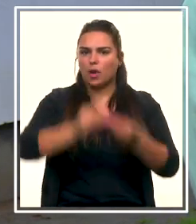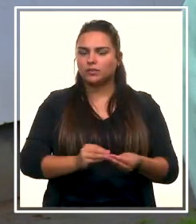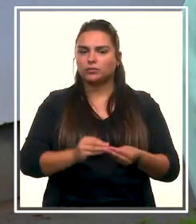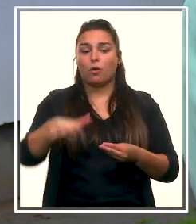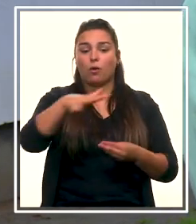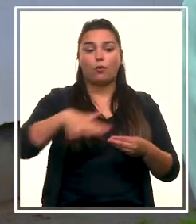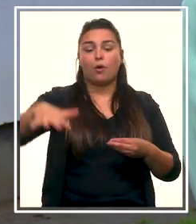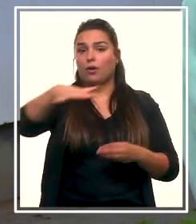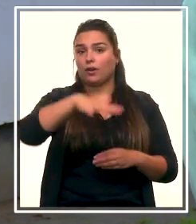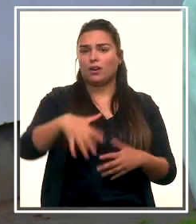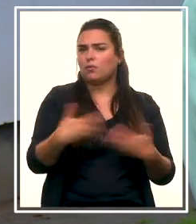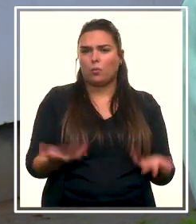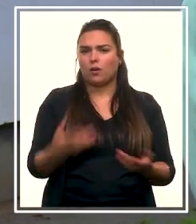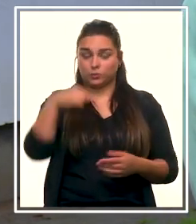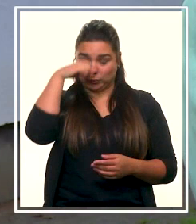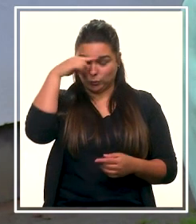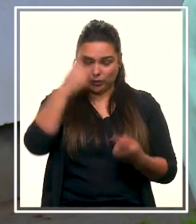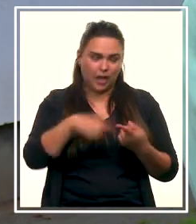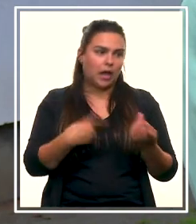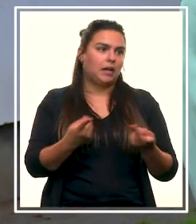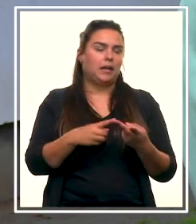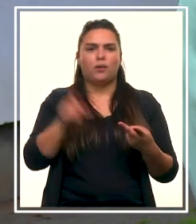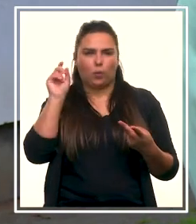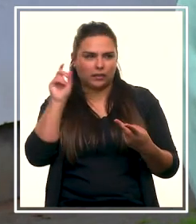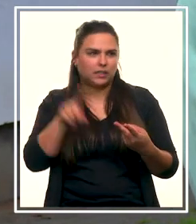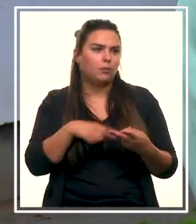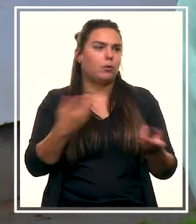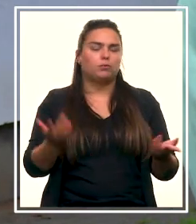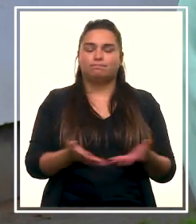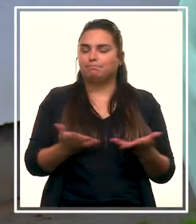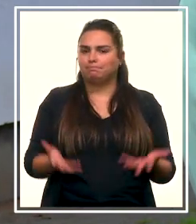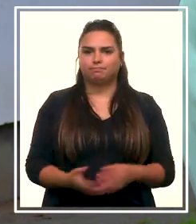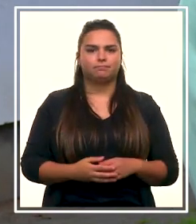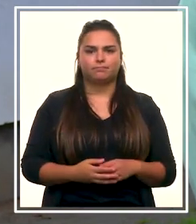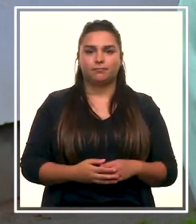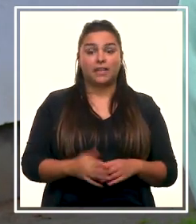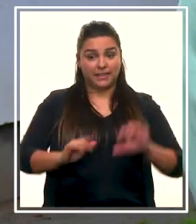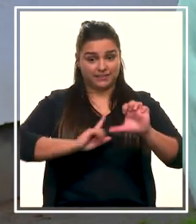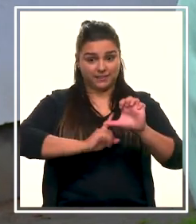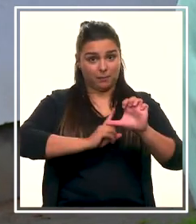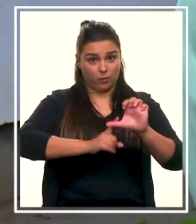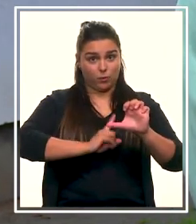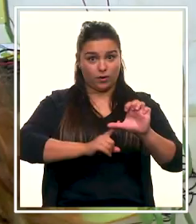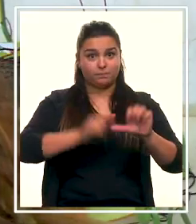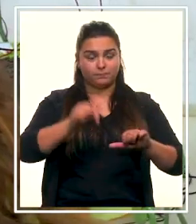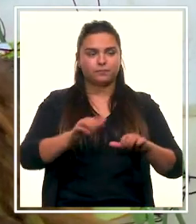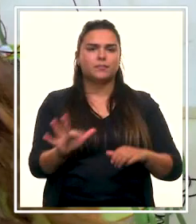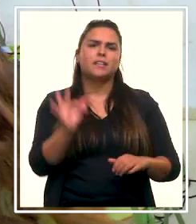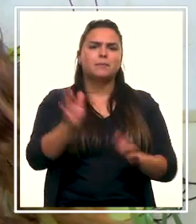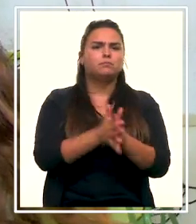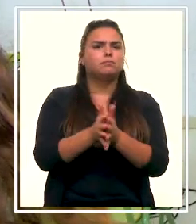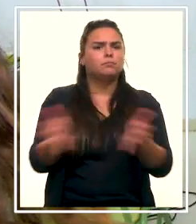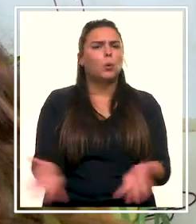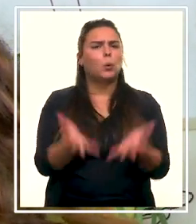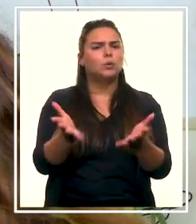espacios culturales, educativos de Extremadura y además promocionamos